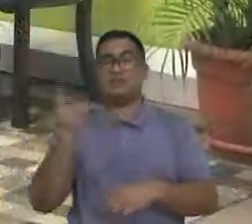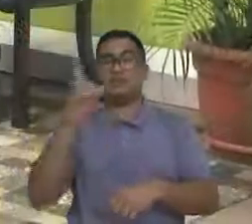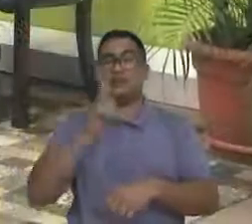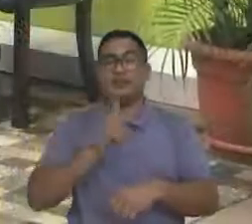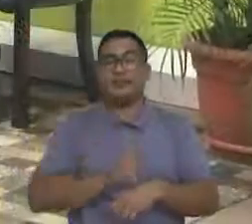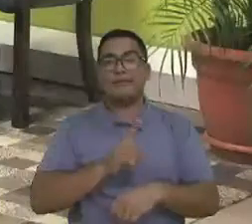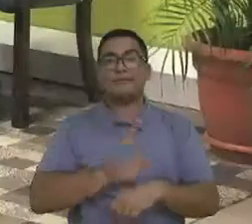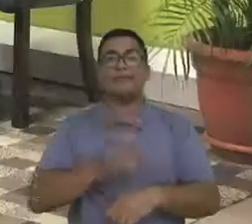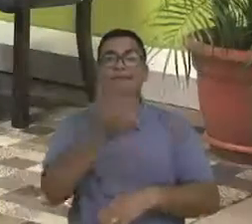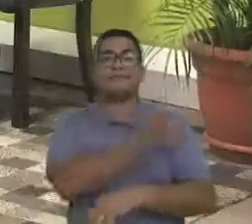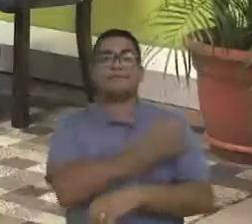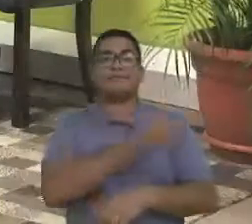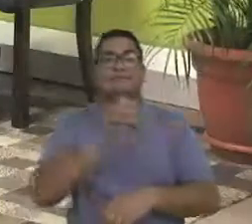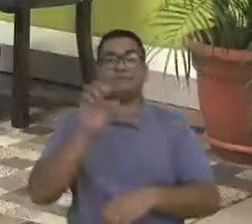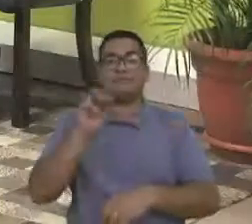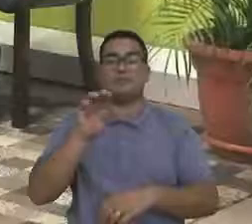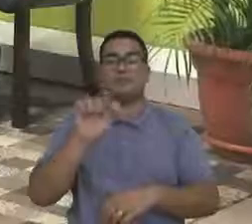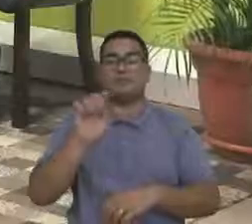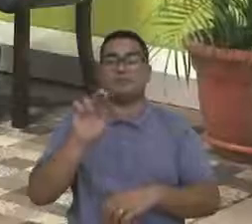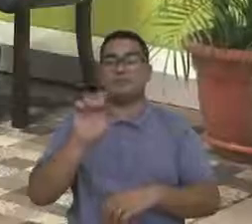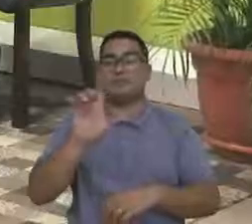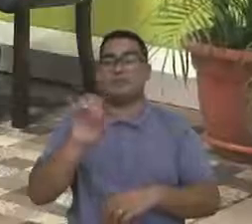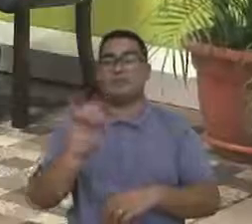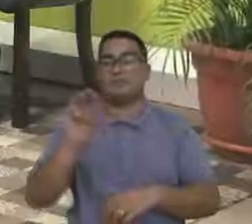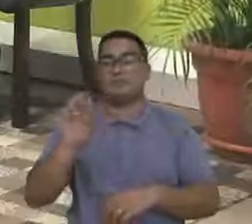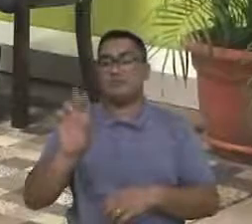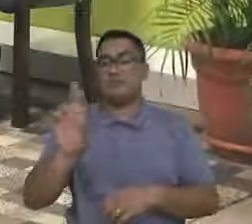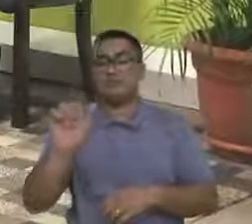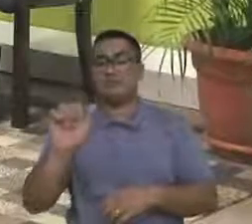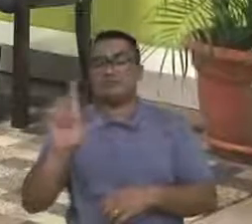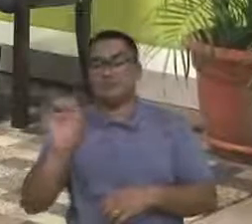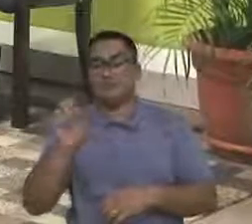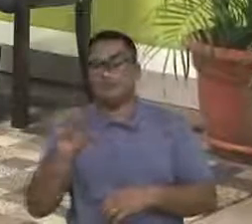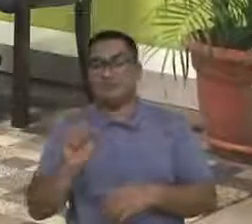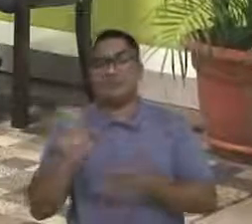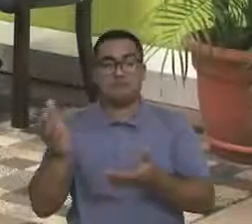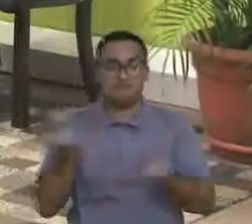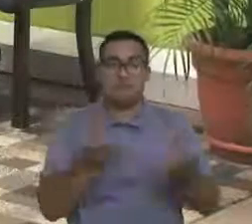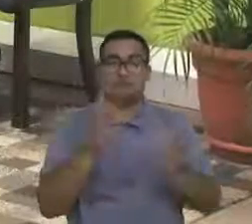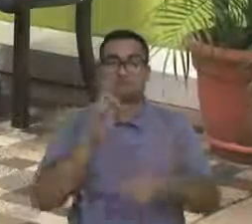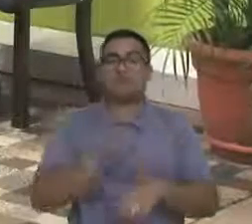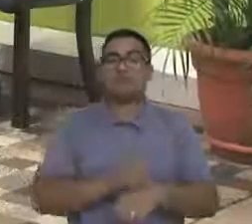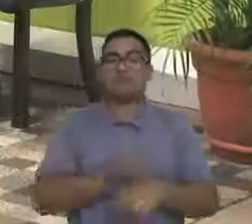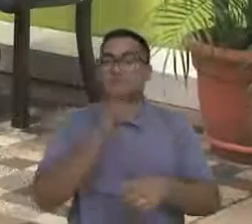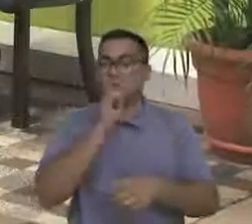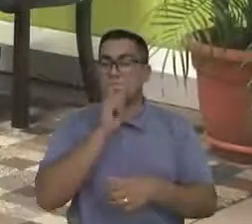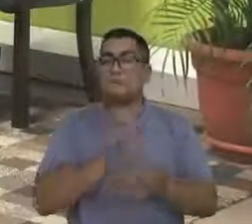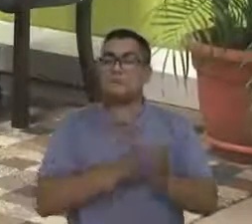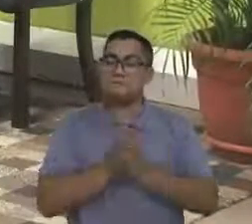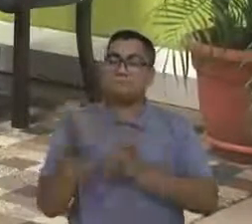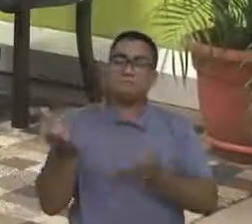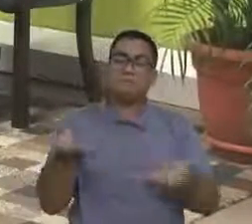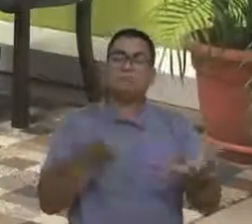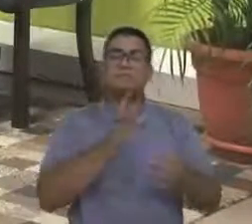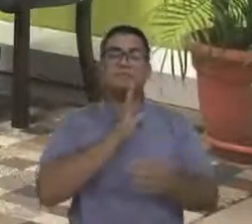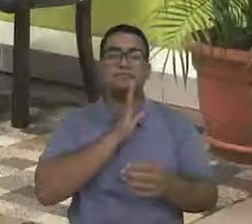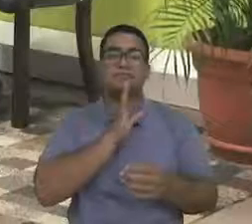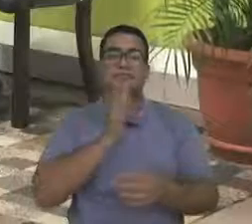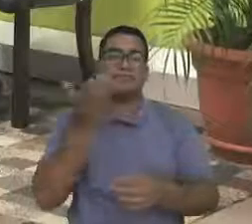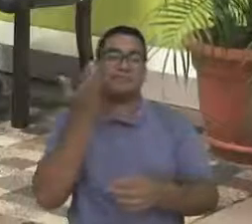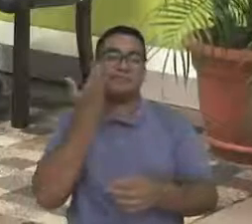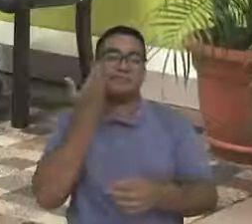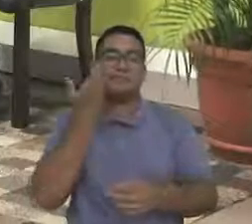Hospital Manolo Morales Peralta. Bienvenido, doctor. Un placer. Mucho gusto. Es un placer tenerlo aquí para hablar de esta enfermedad